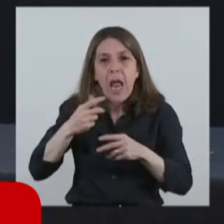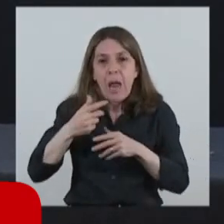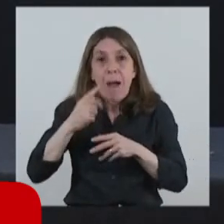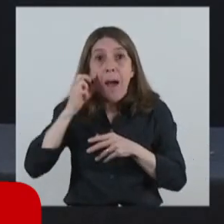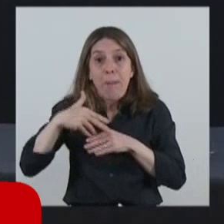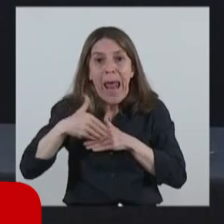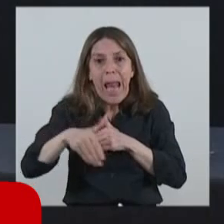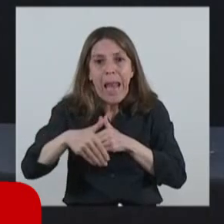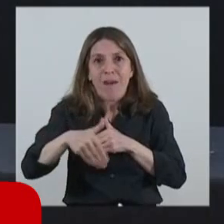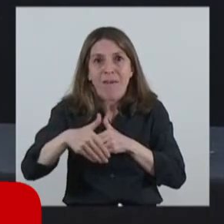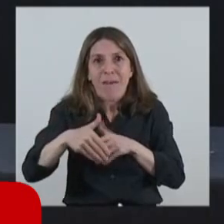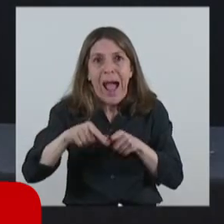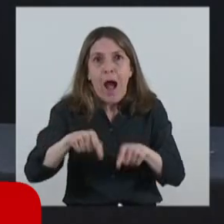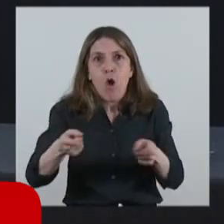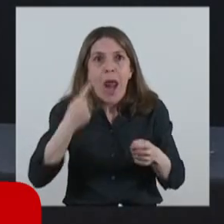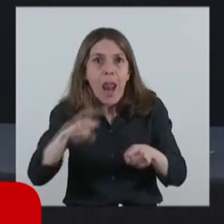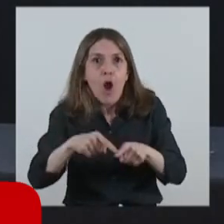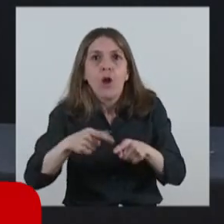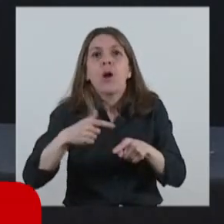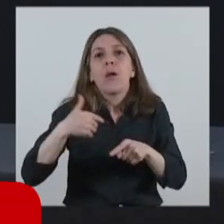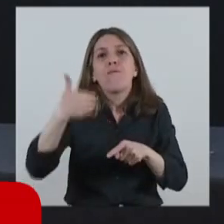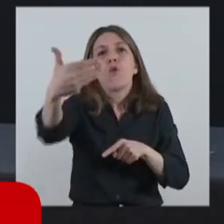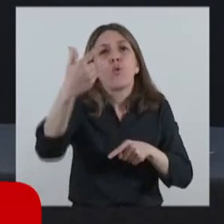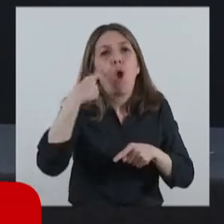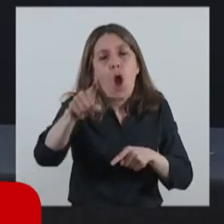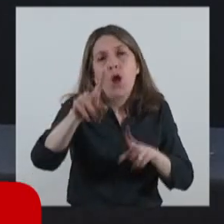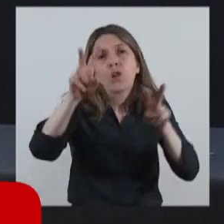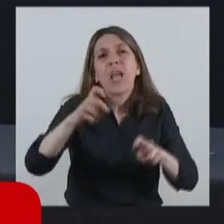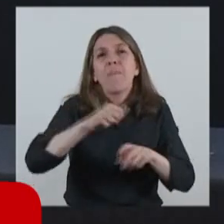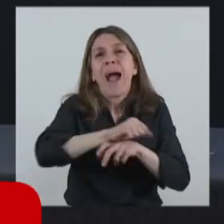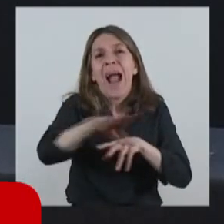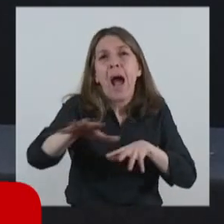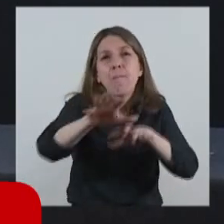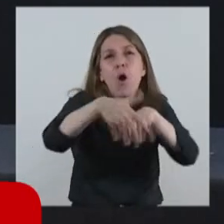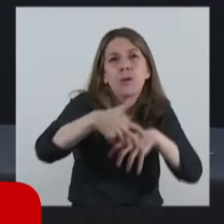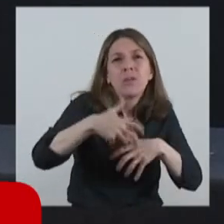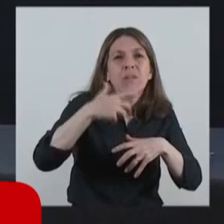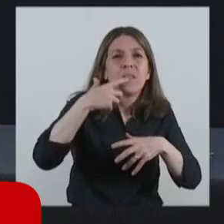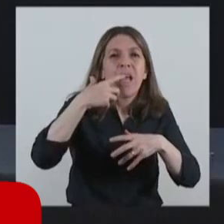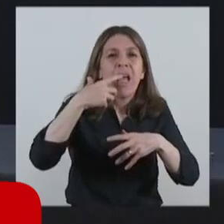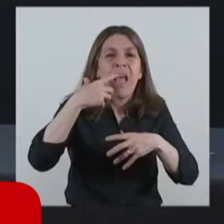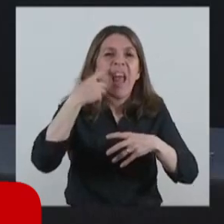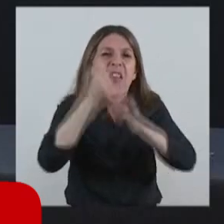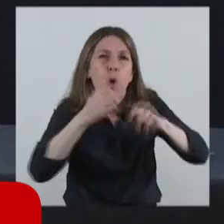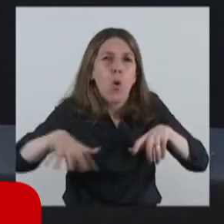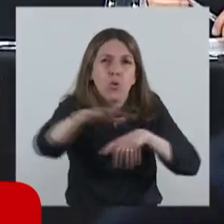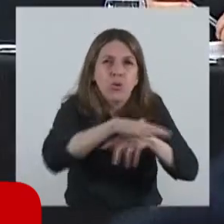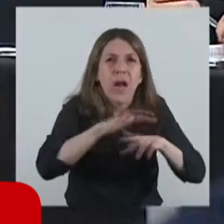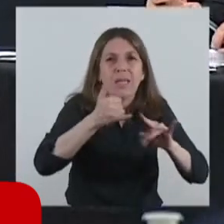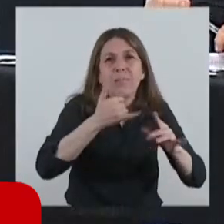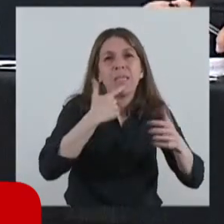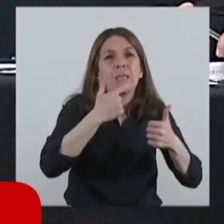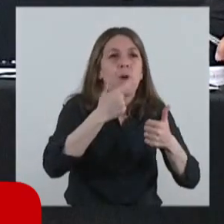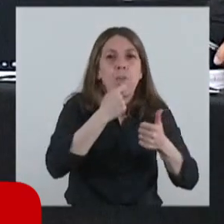con el mediano y largo plazo. Hay un aspecto que tiene que ver con la agroindustria y todo el trabajo vinculado al desarrollo de la cadena, al